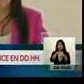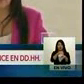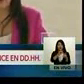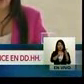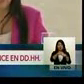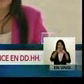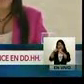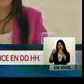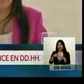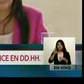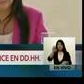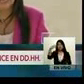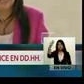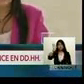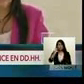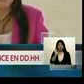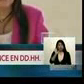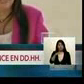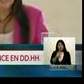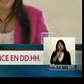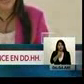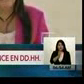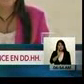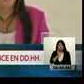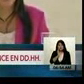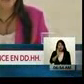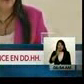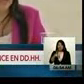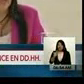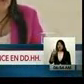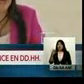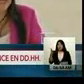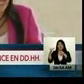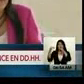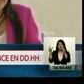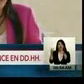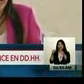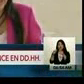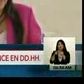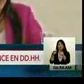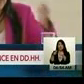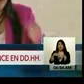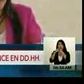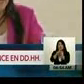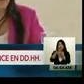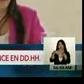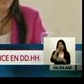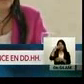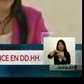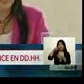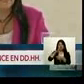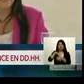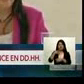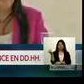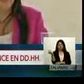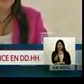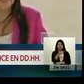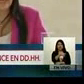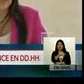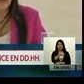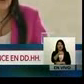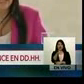puedan cometerse a futuro dándole la Esperanza a las facciones violentas políticas en Venezuela para derrocar el gobierno